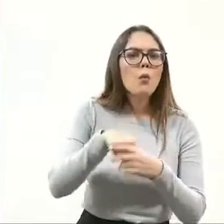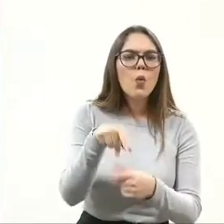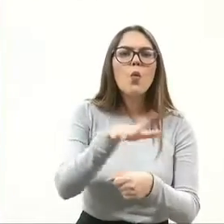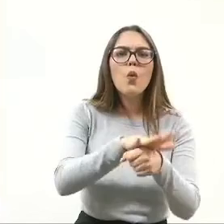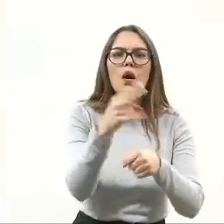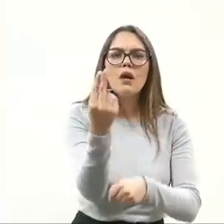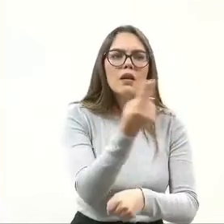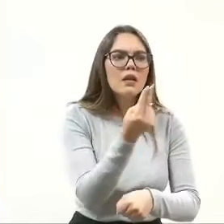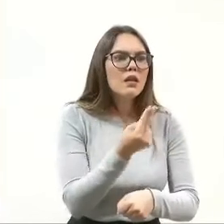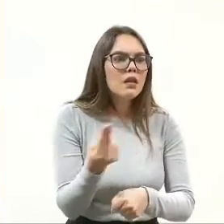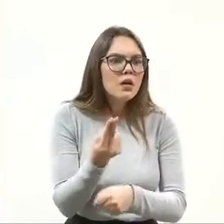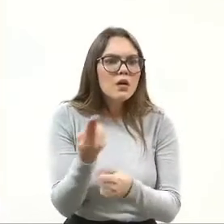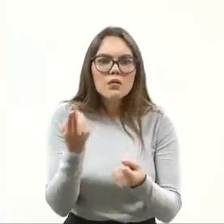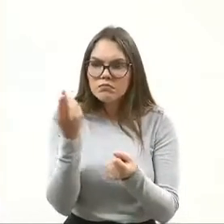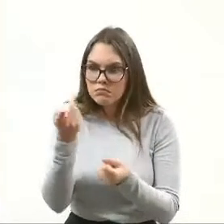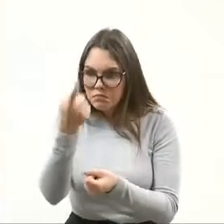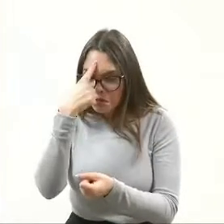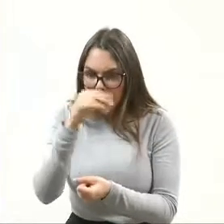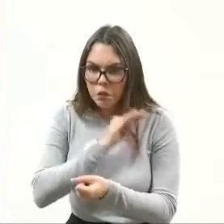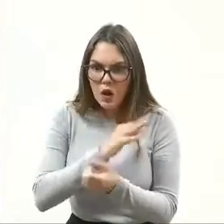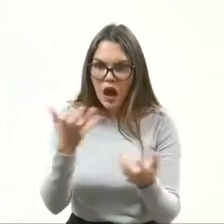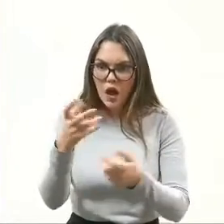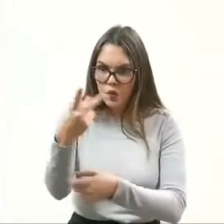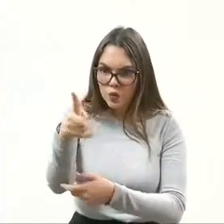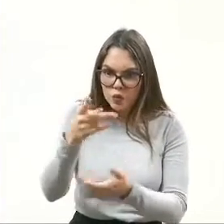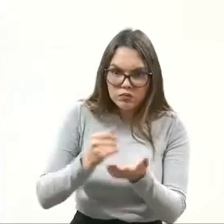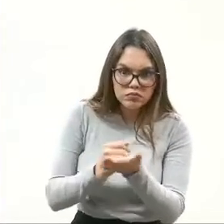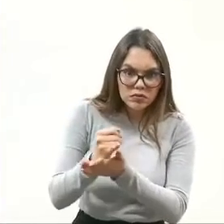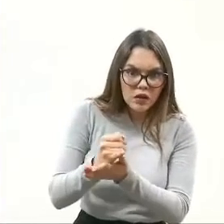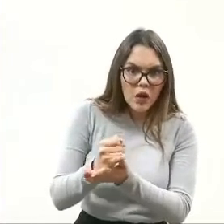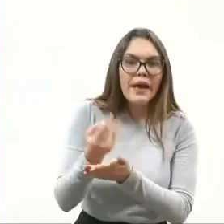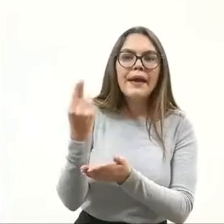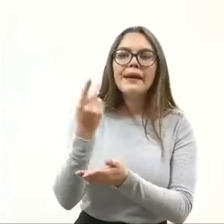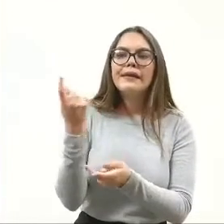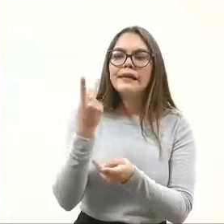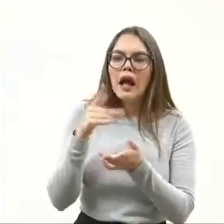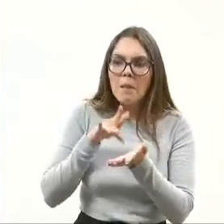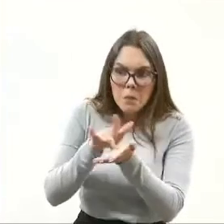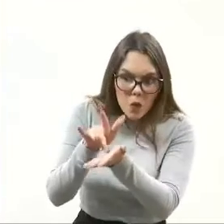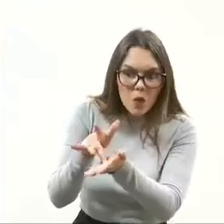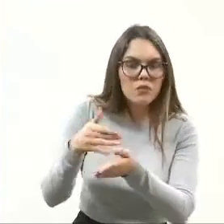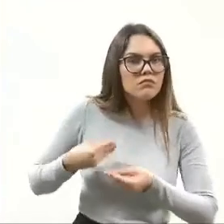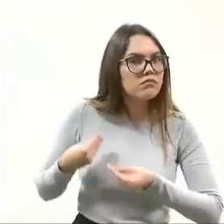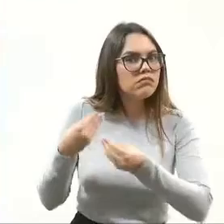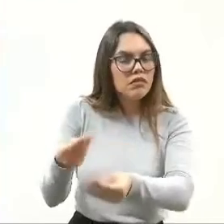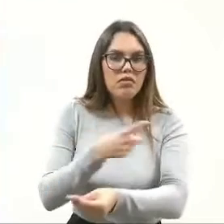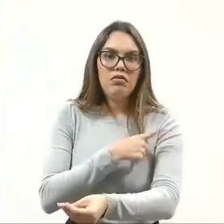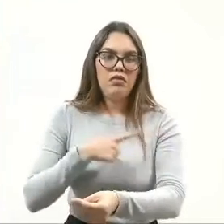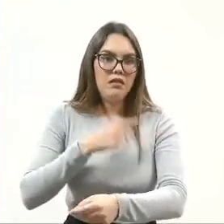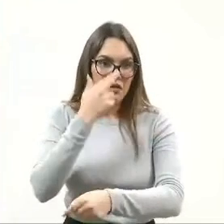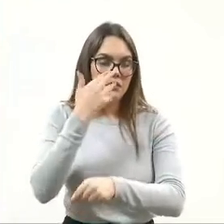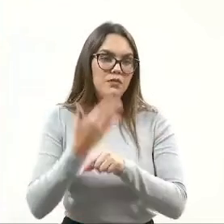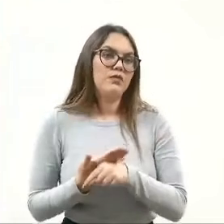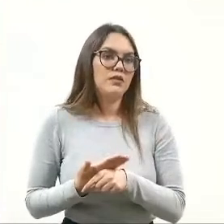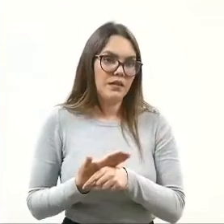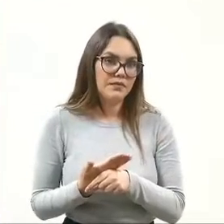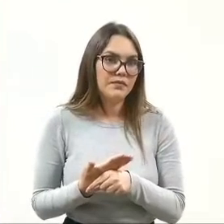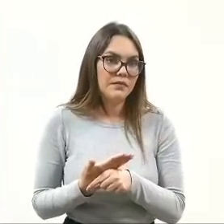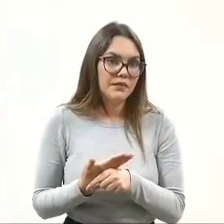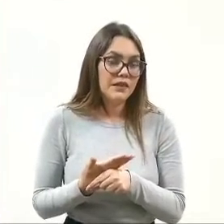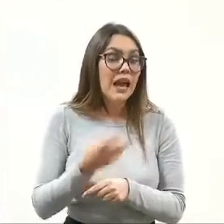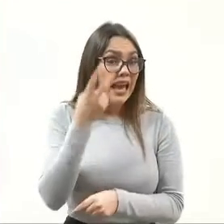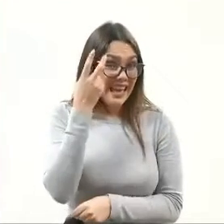ejercer la capacidad jurídica entre ellos entre ellos personas de